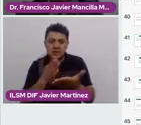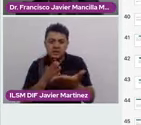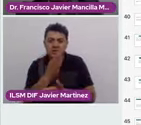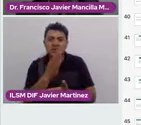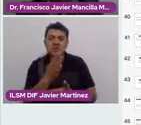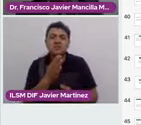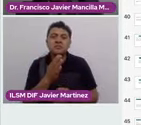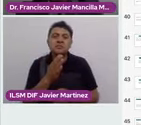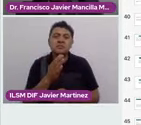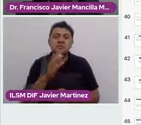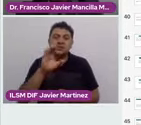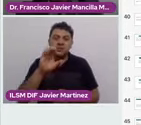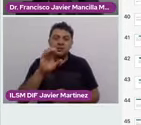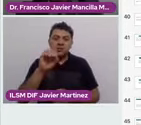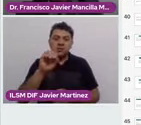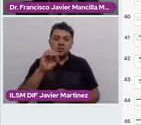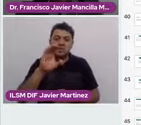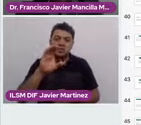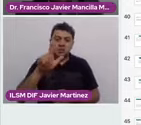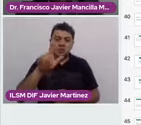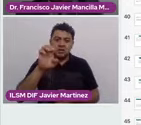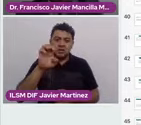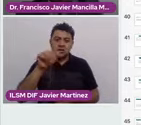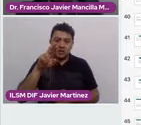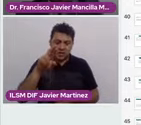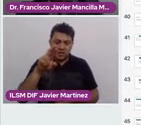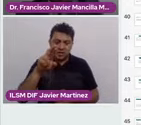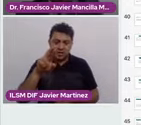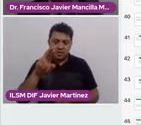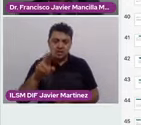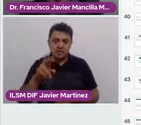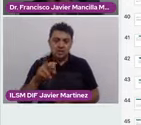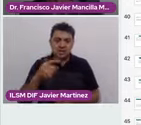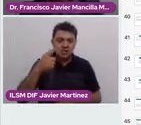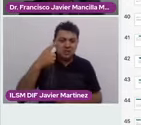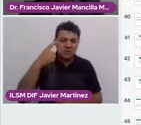¿sí? Por aquí va el nervio que mueve la cara.